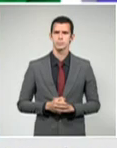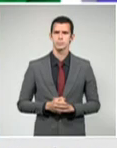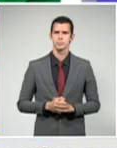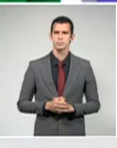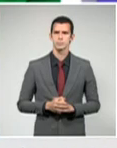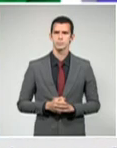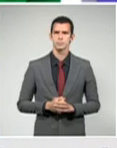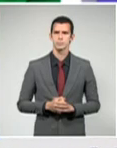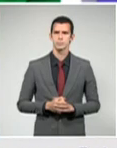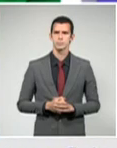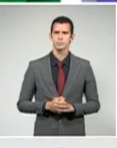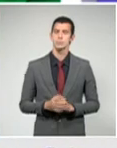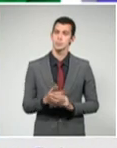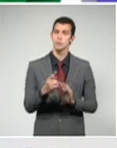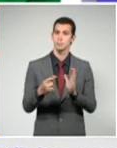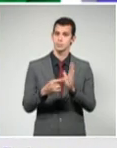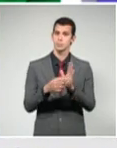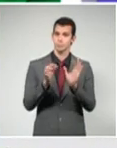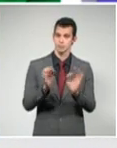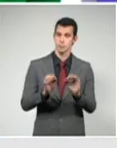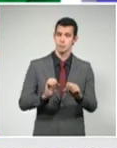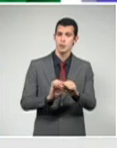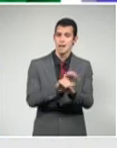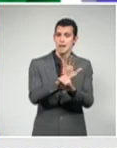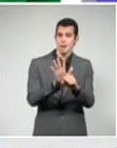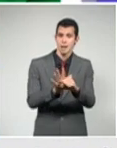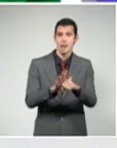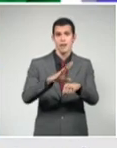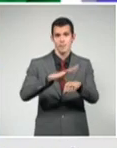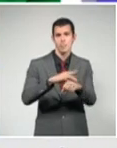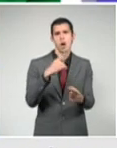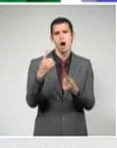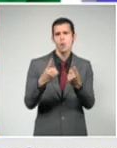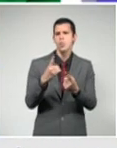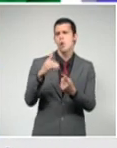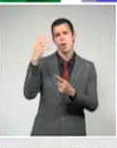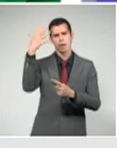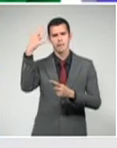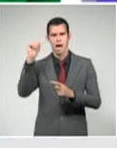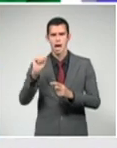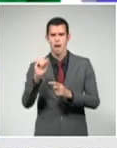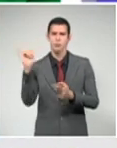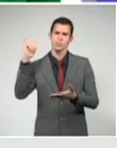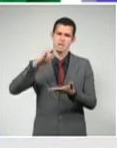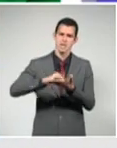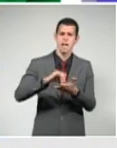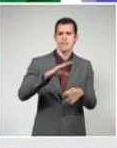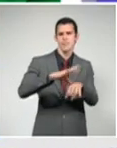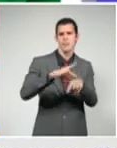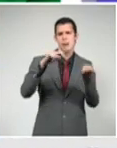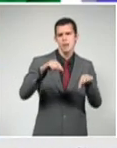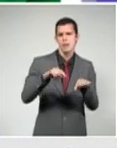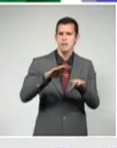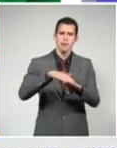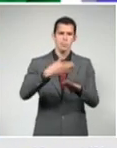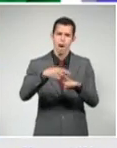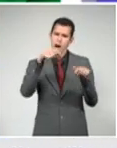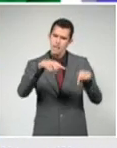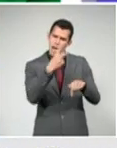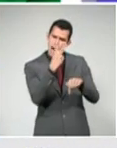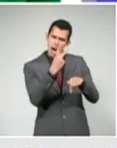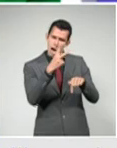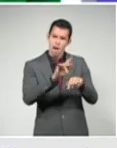nuestro país. Algunos se han ido después del diagnóstico, pero después del tratamiento inicial, pues se han